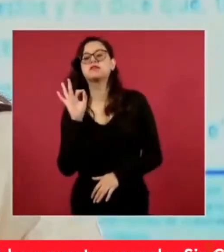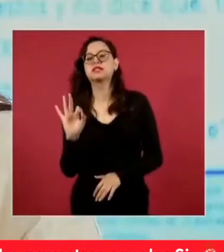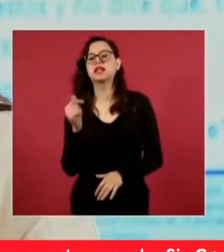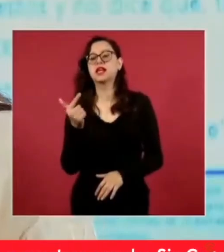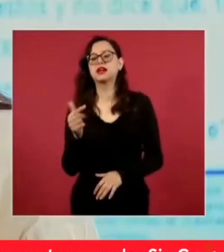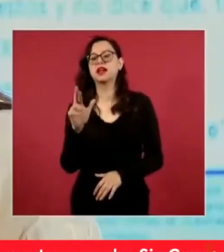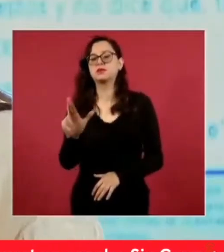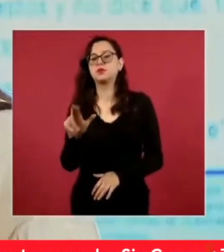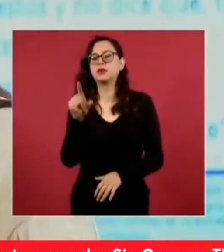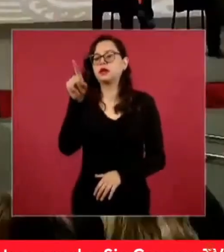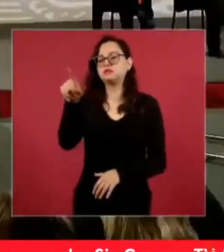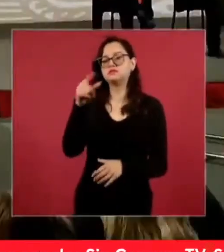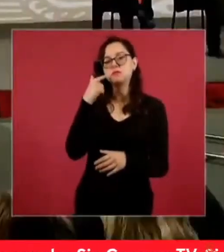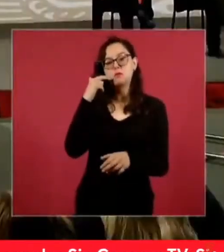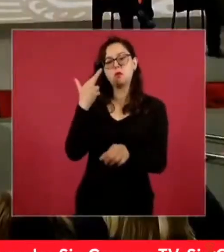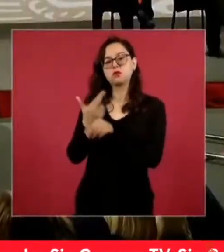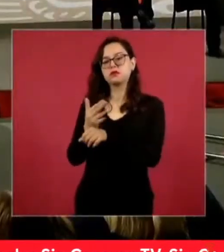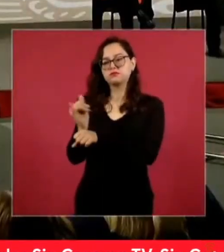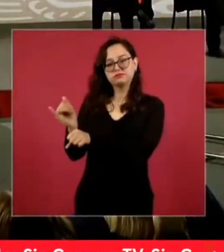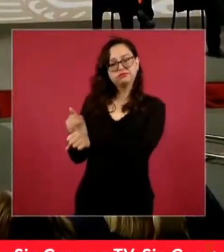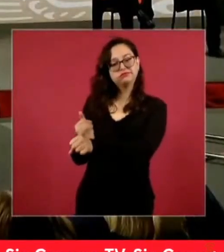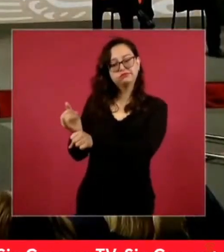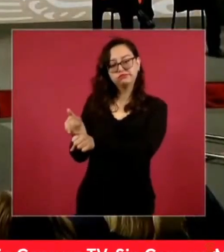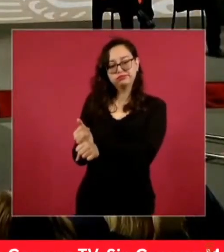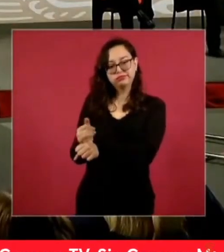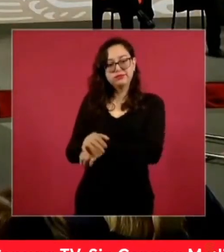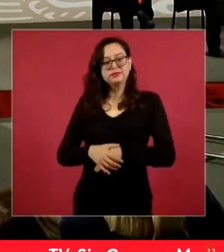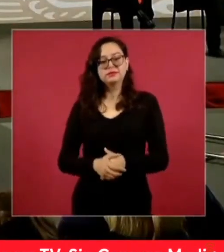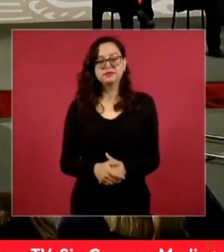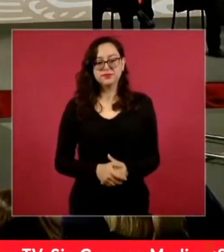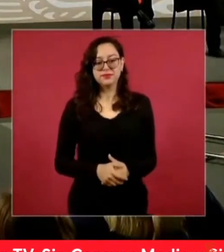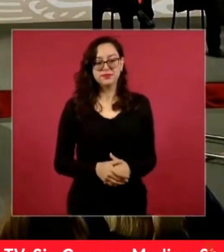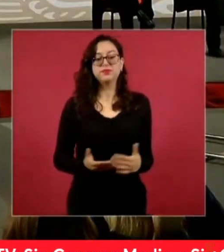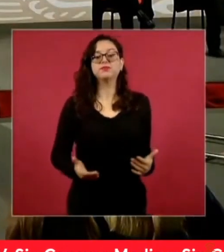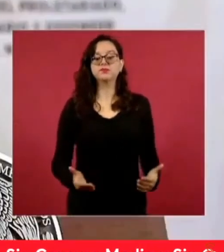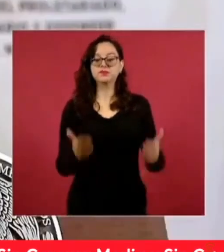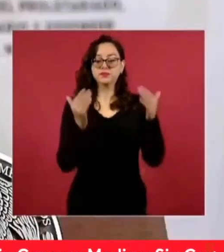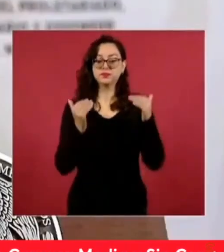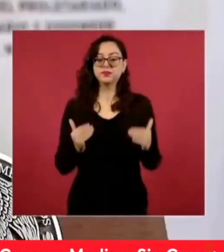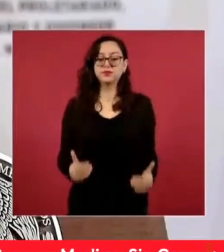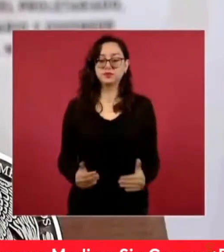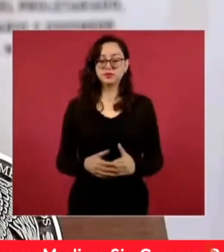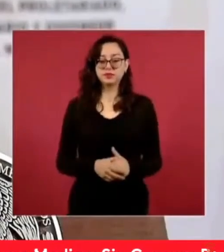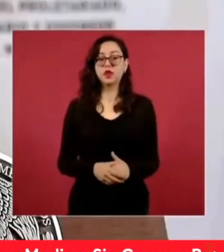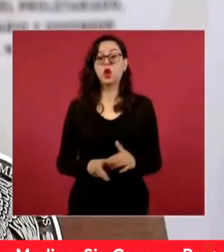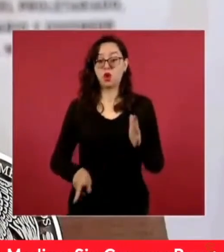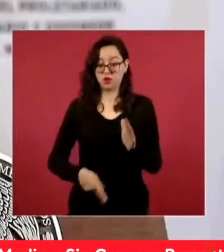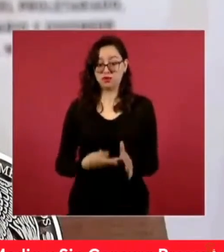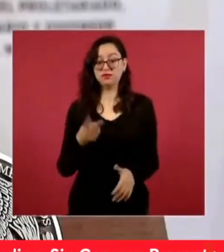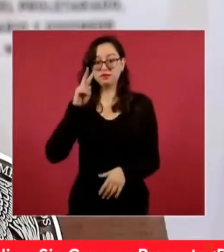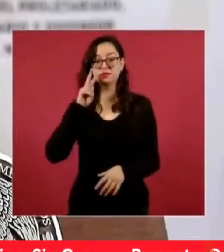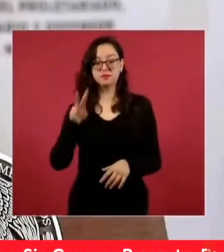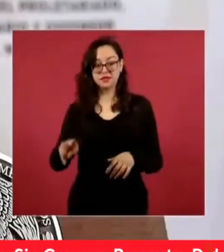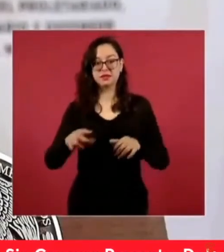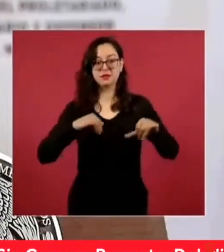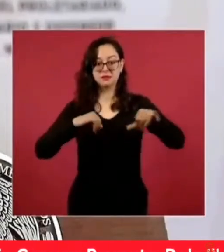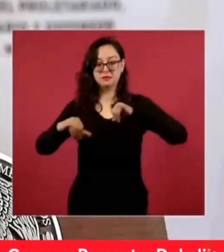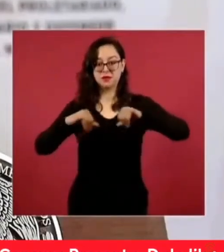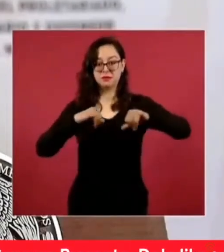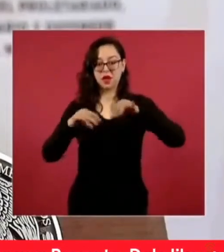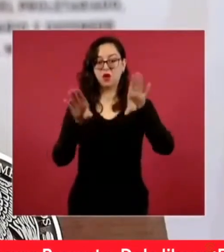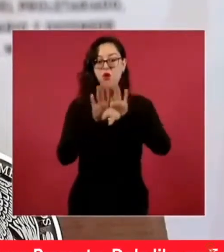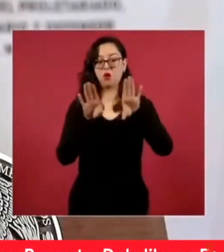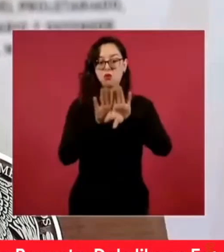República. Vamos a ver este mapa de la transferencia de dinero de México a Delaware, Estados